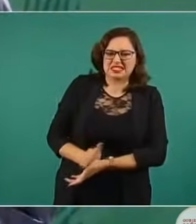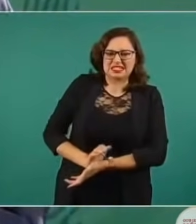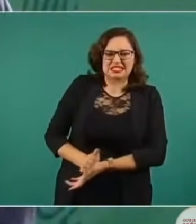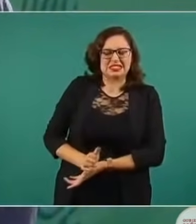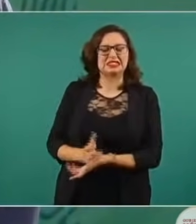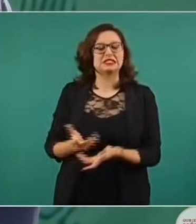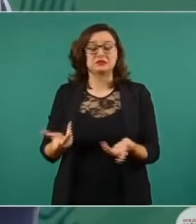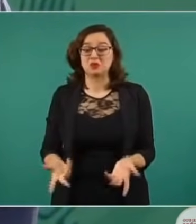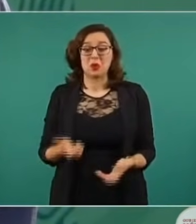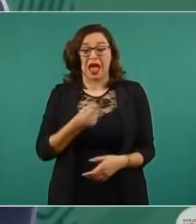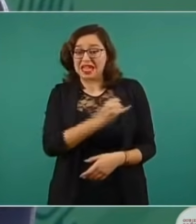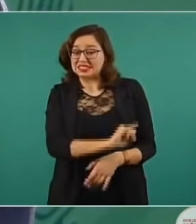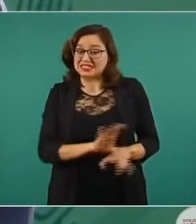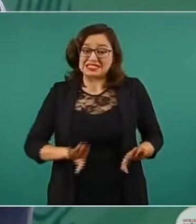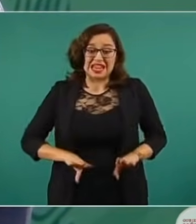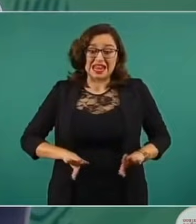desgraciadamente,